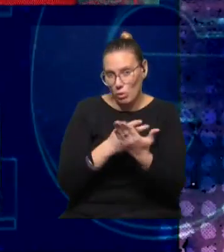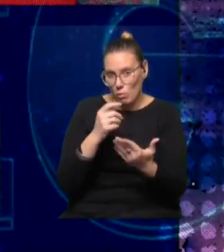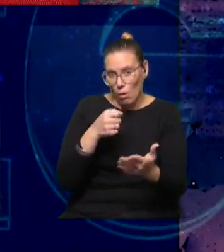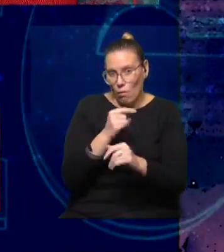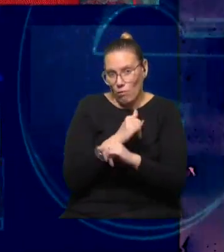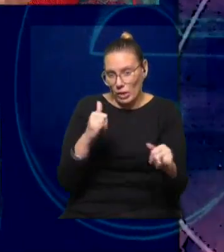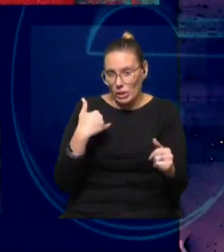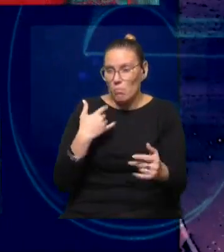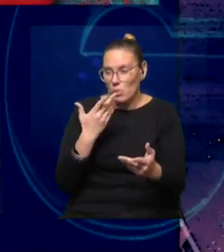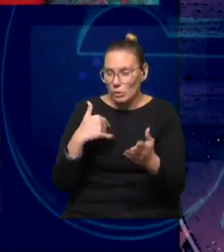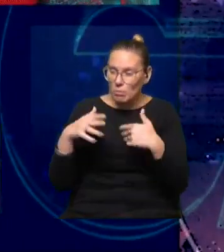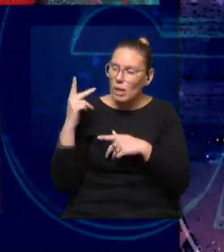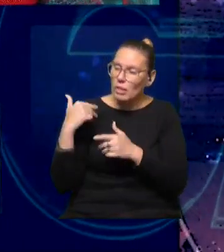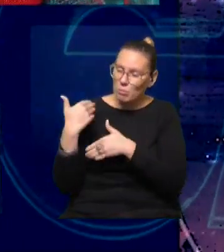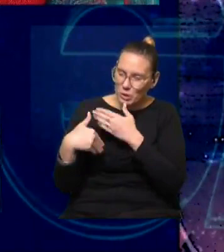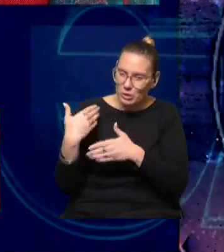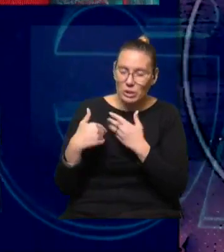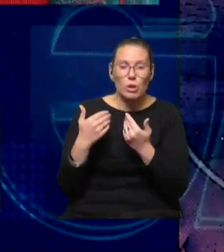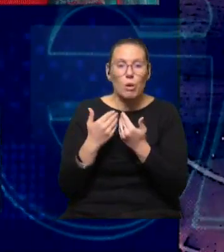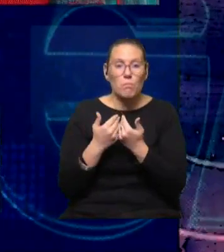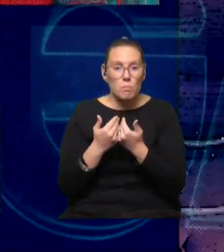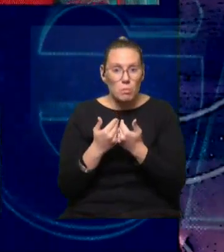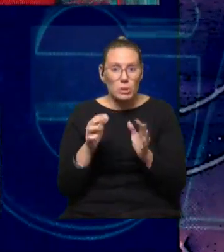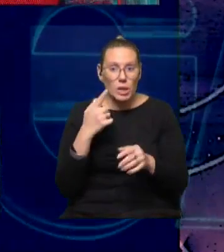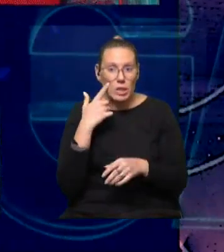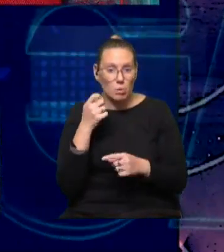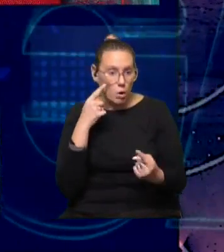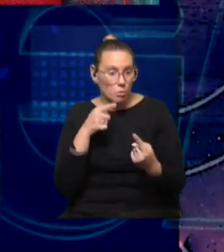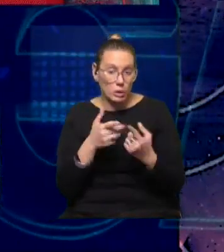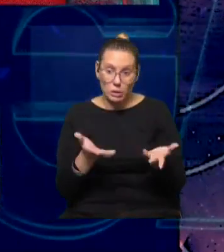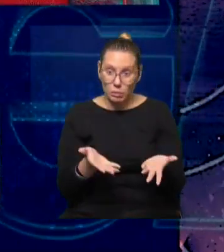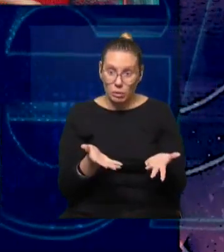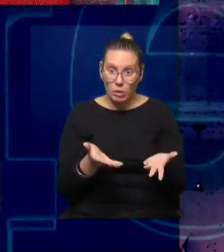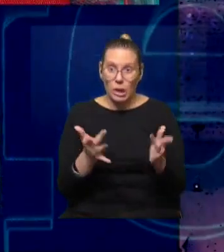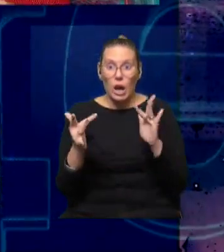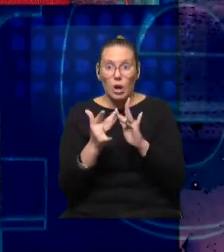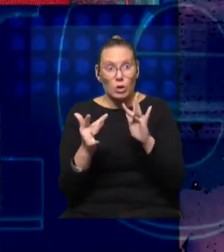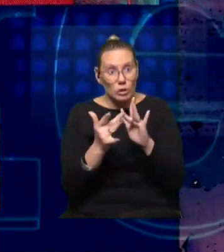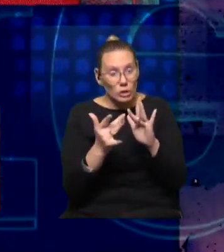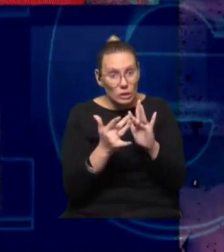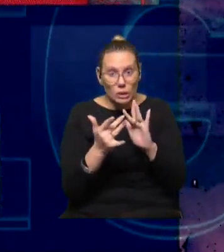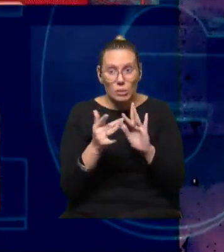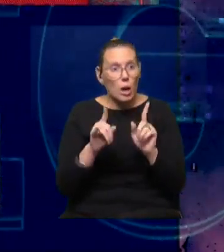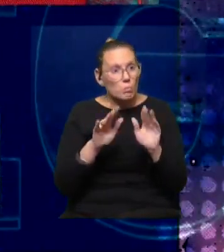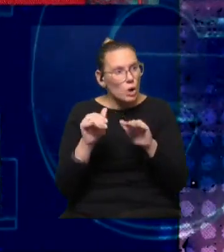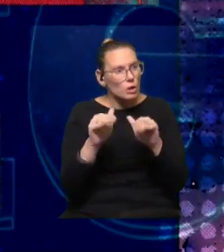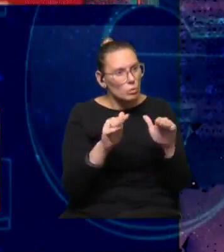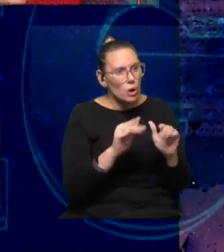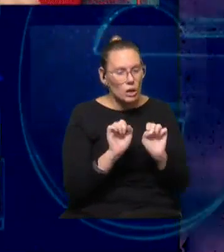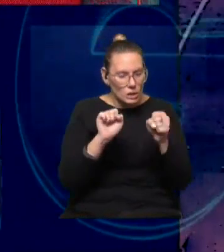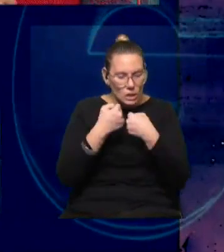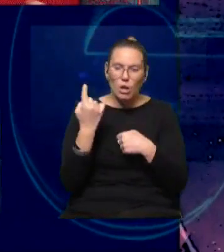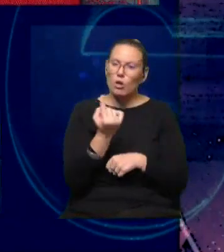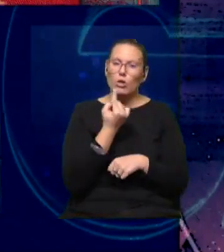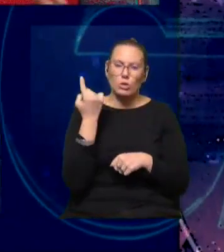es así y bueno empecé a ver que había un laymotive que era esto la hiperconectividad el encierro la